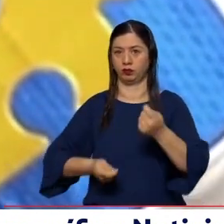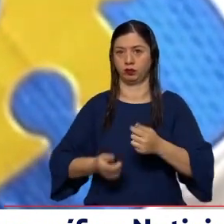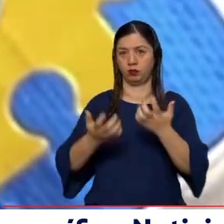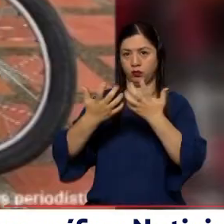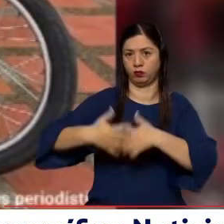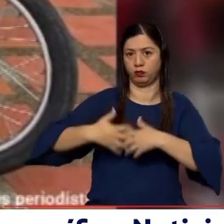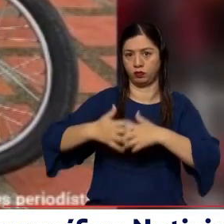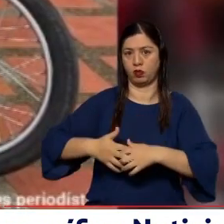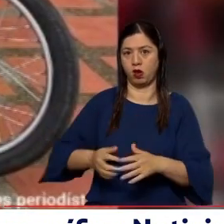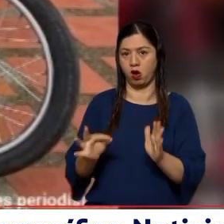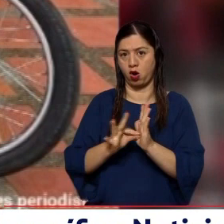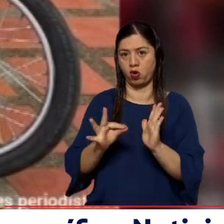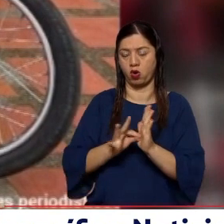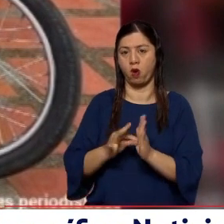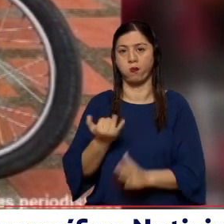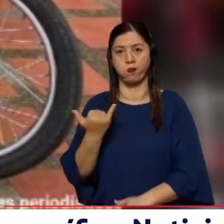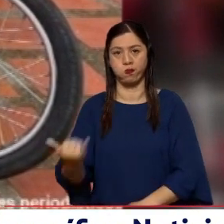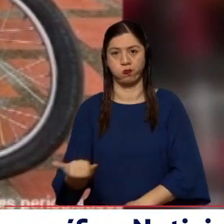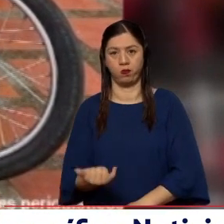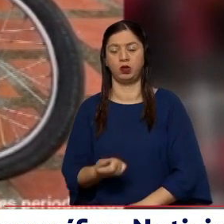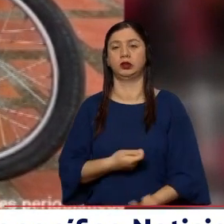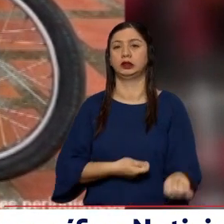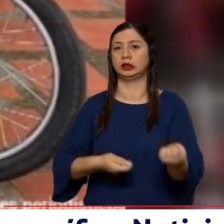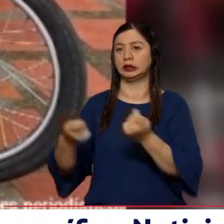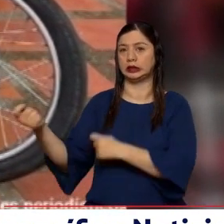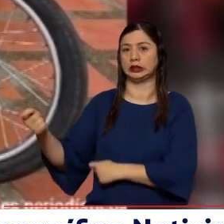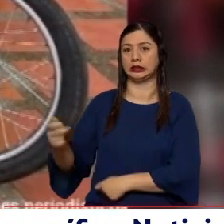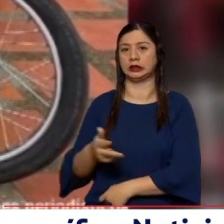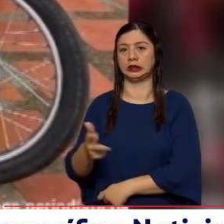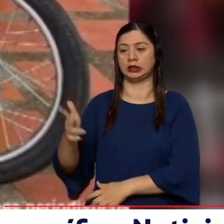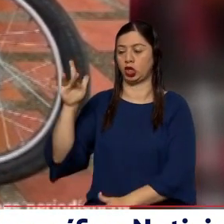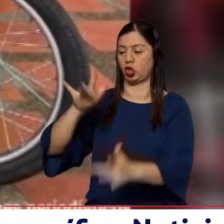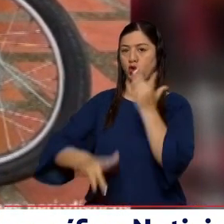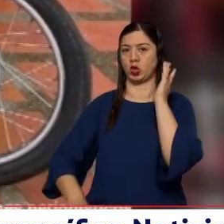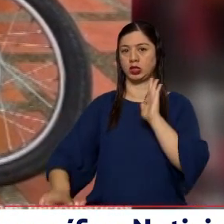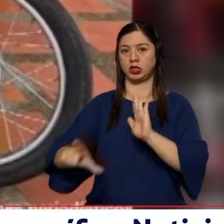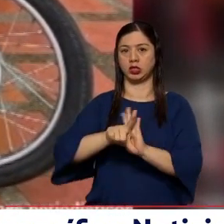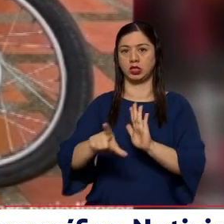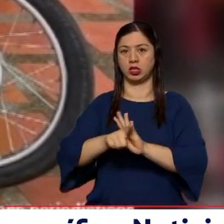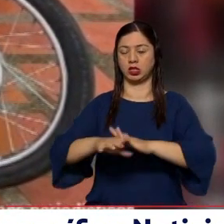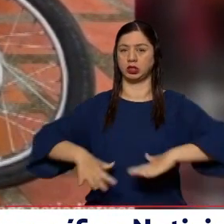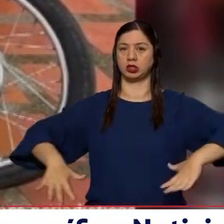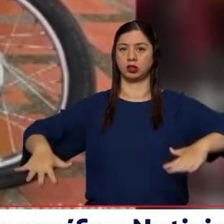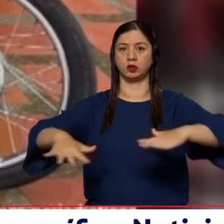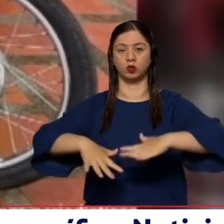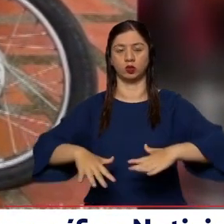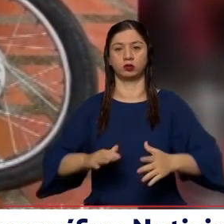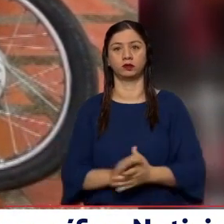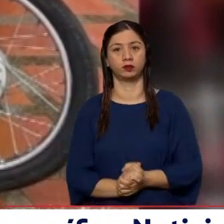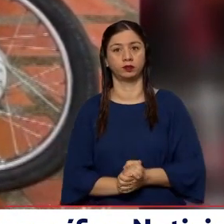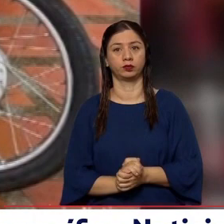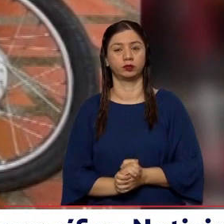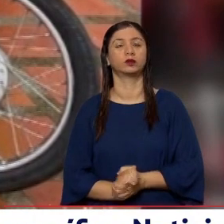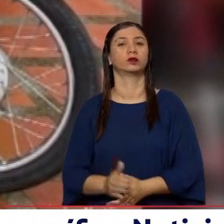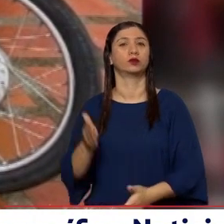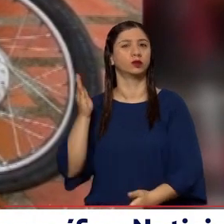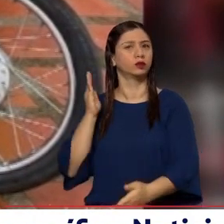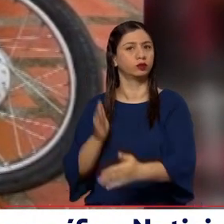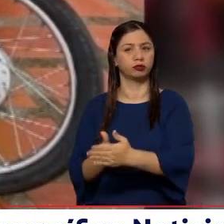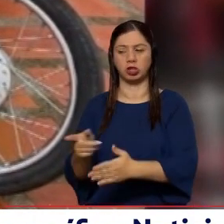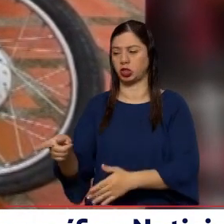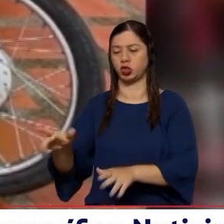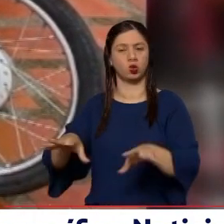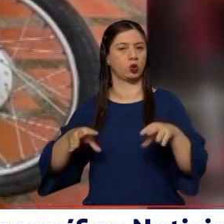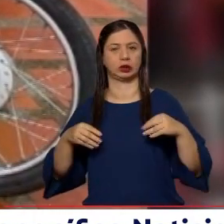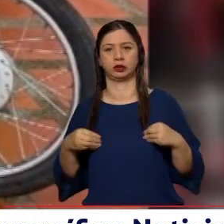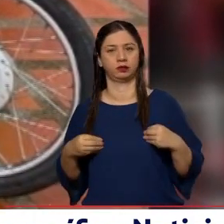o porte de estupefacientes y destinación ilícita de muebles e inmuebles. Los imputados no aceptaron